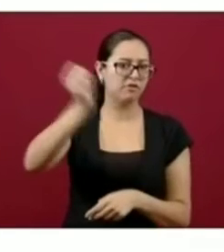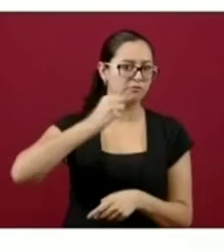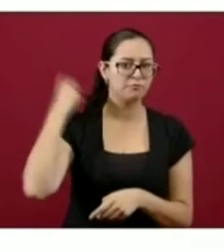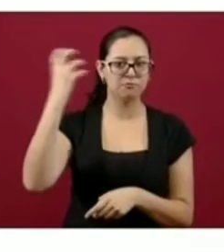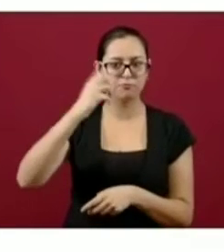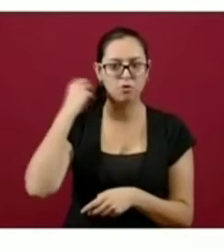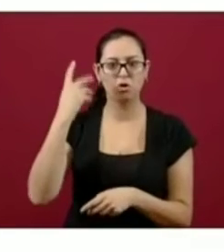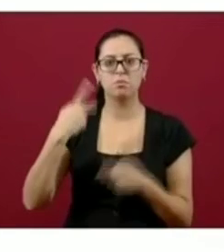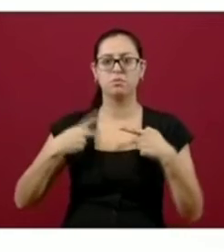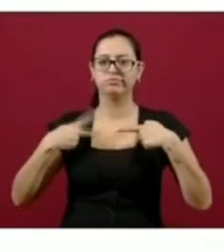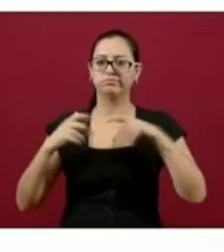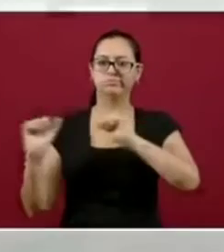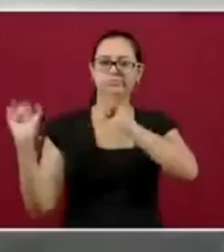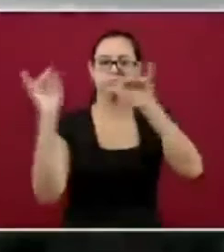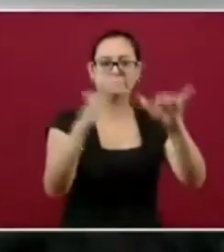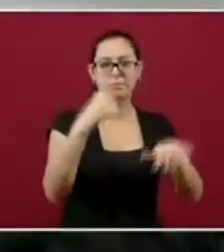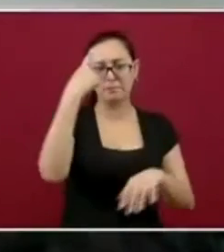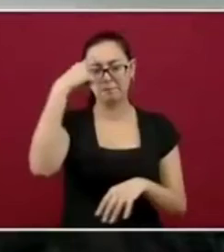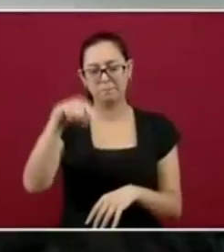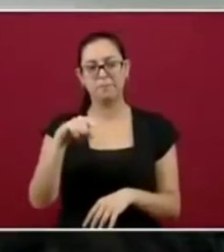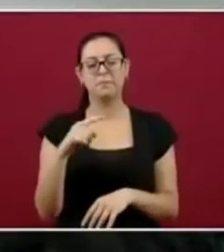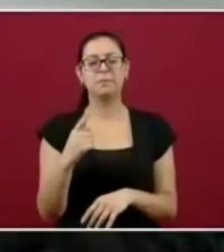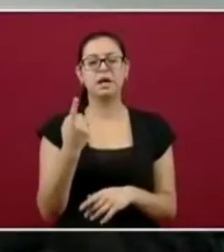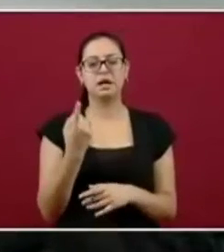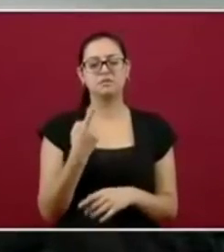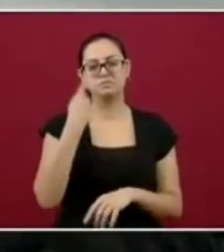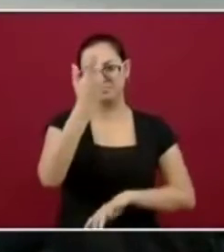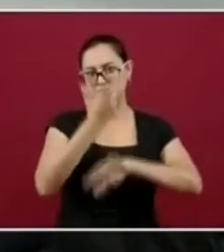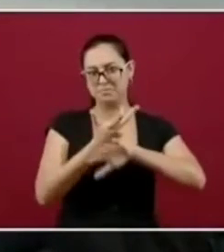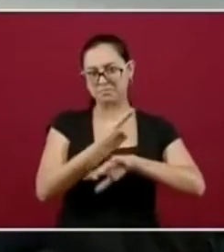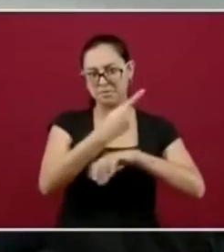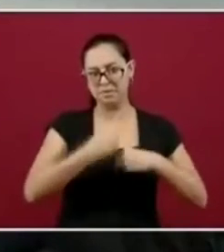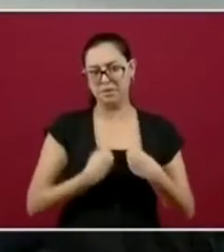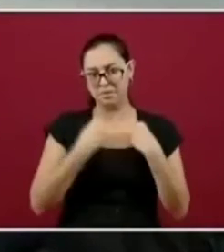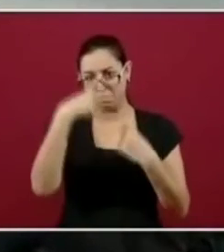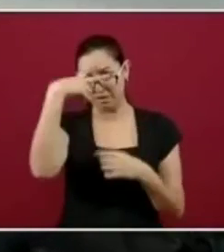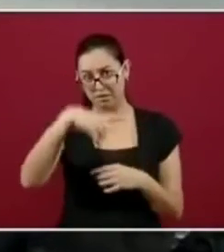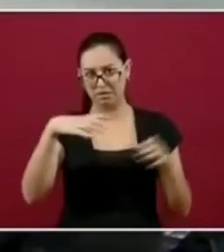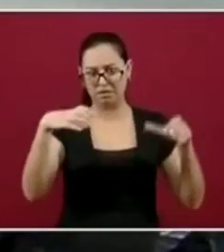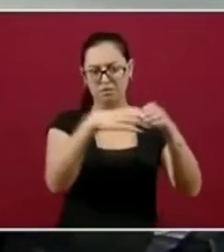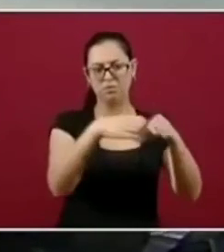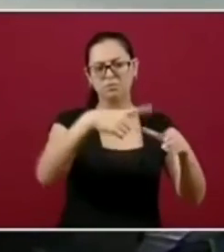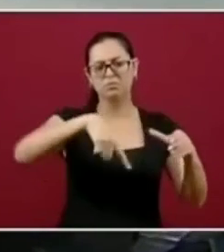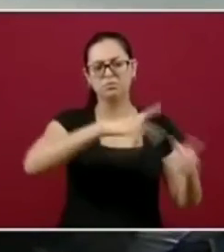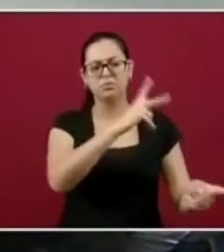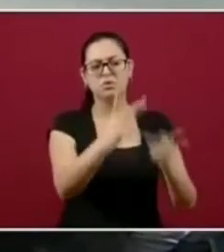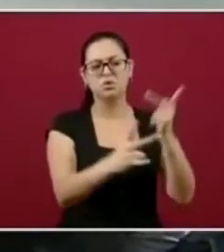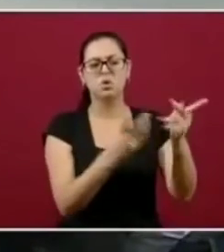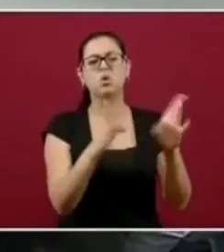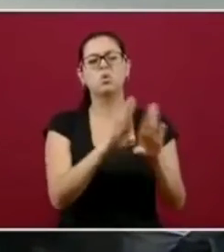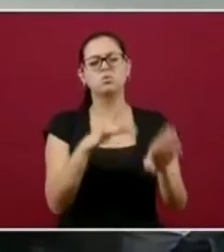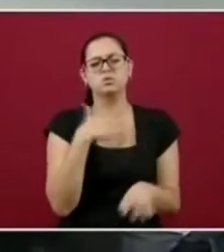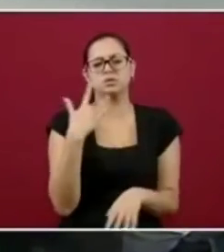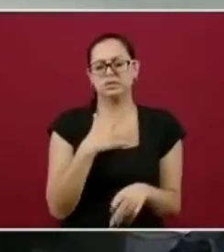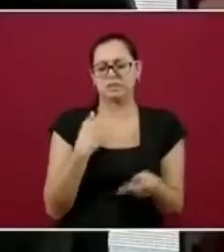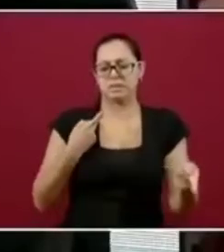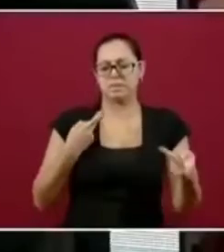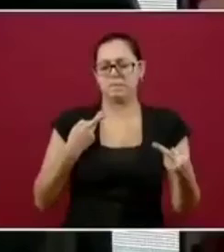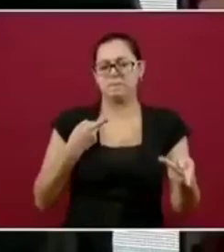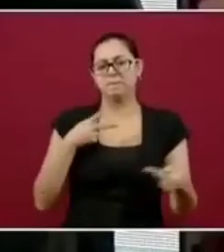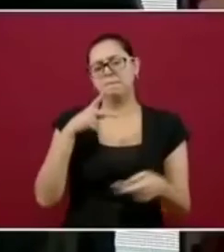para preguntarle a la comunidad México-norteamericana su opinión sobre el Plan Nacional de Desarrollo de